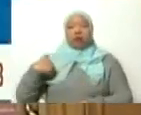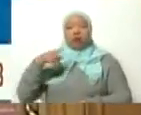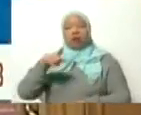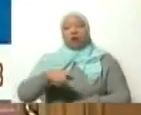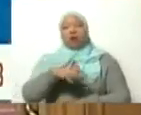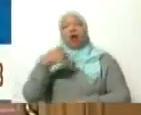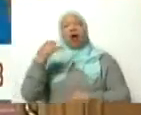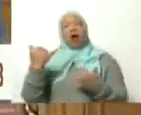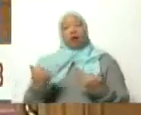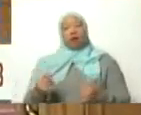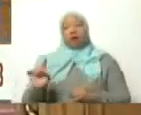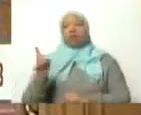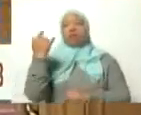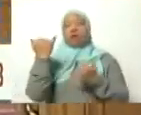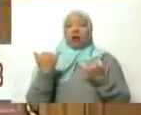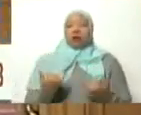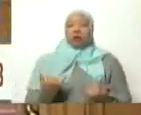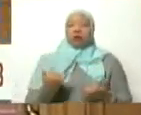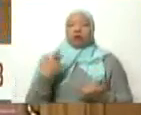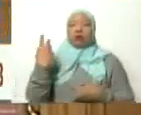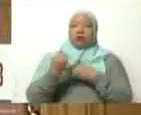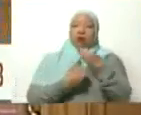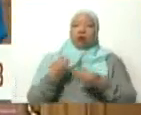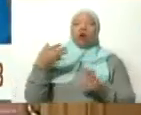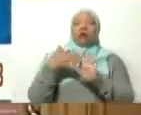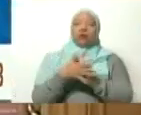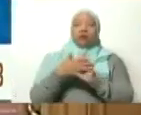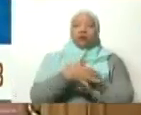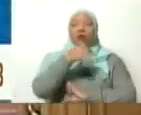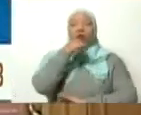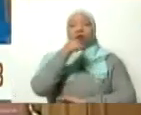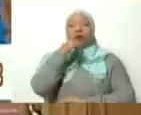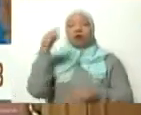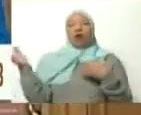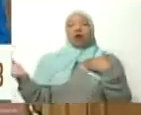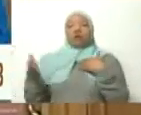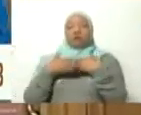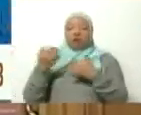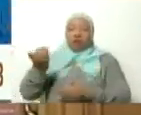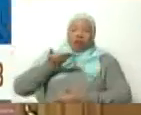referirme en un primer momento a lo que ha significado el bloqueo.